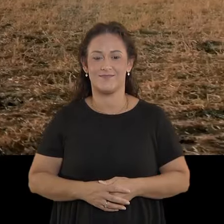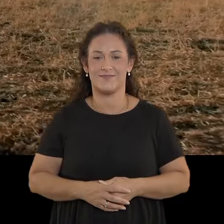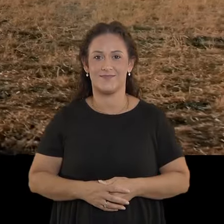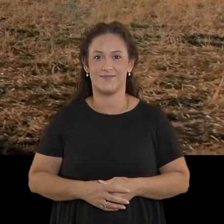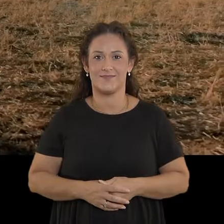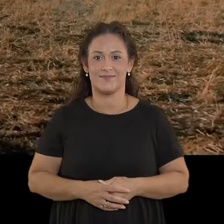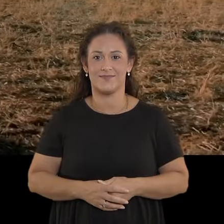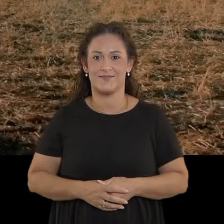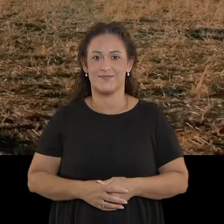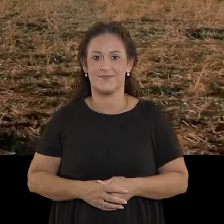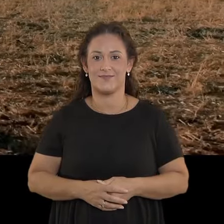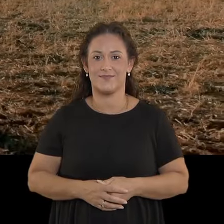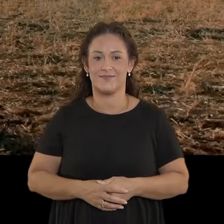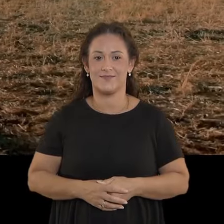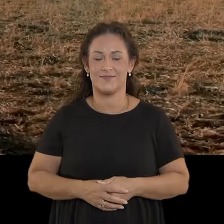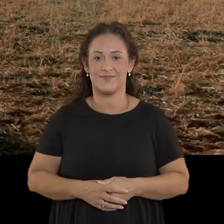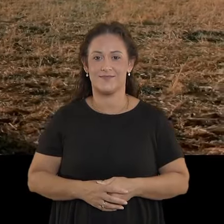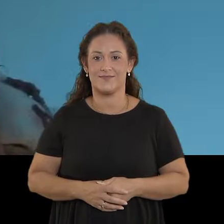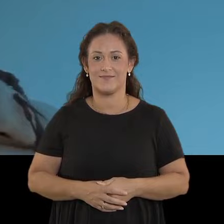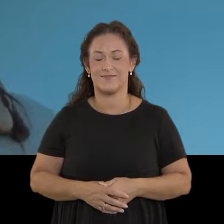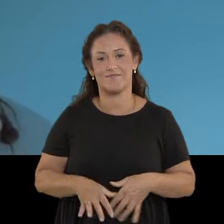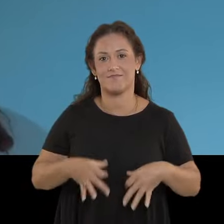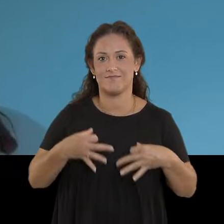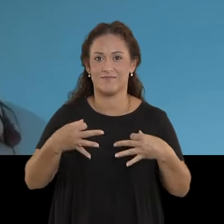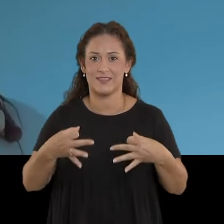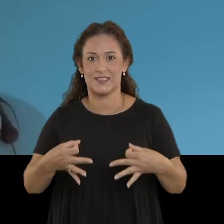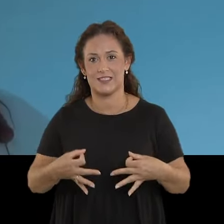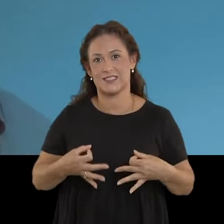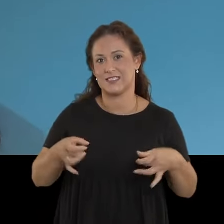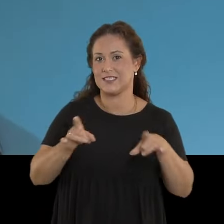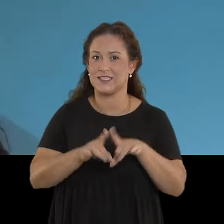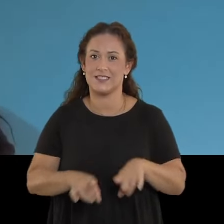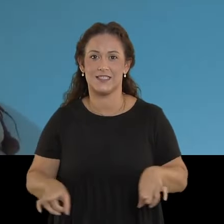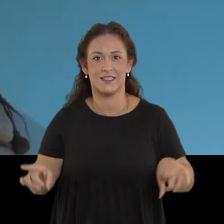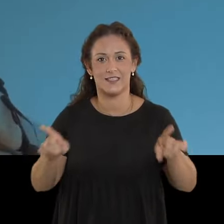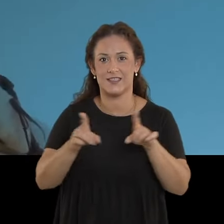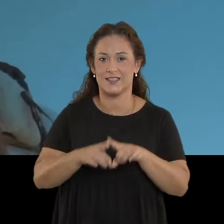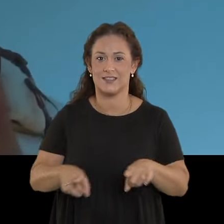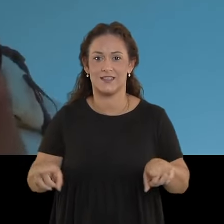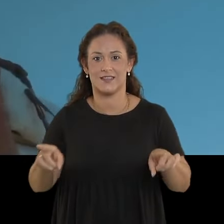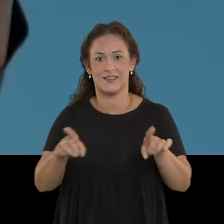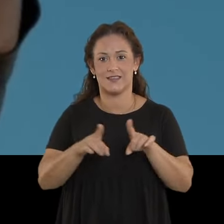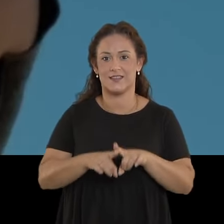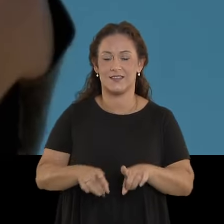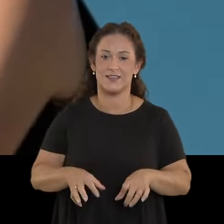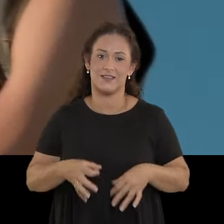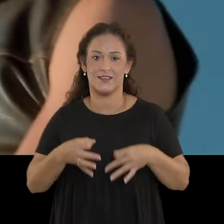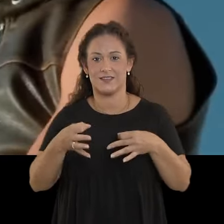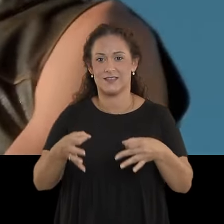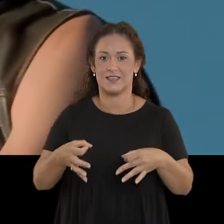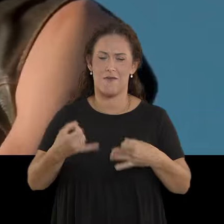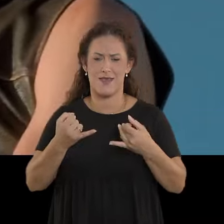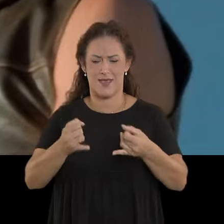Vuelves cuando places. Siempre ha sido así. Y